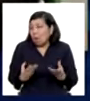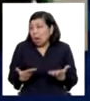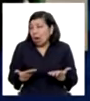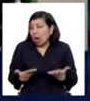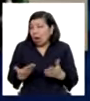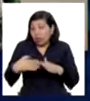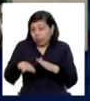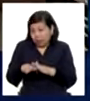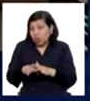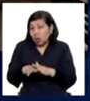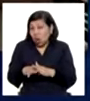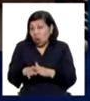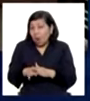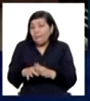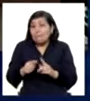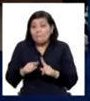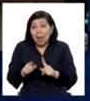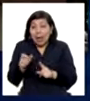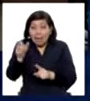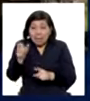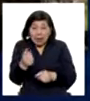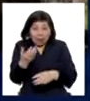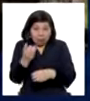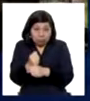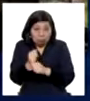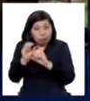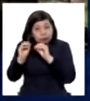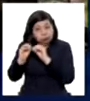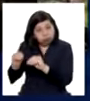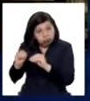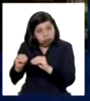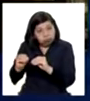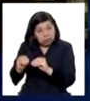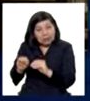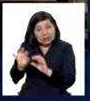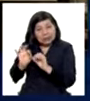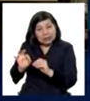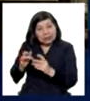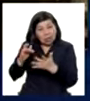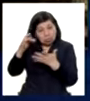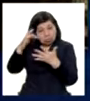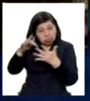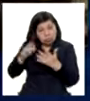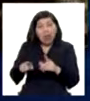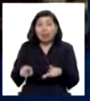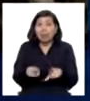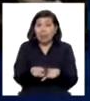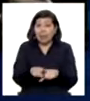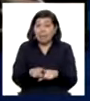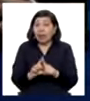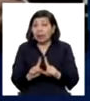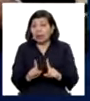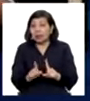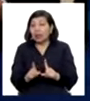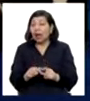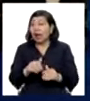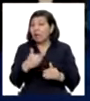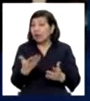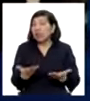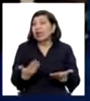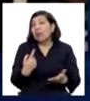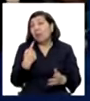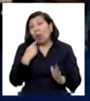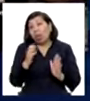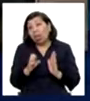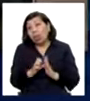al interno, dirigido a nuestro personal, capacitaciones, sensibilizaciones, etcétera, y también de cara a externo, claro.